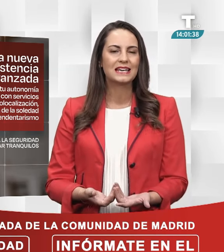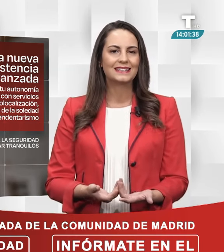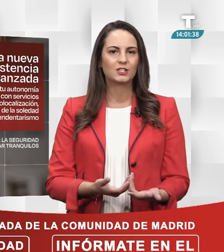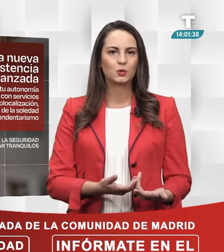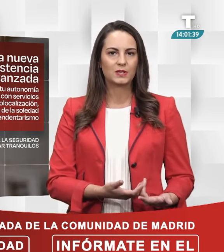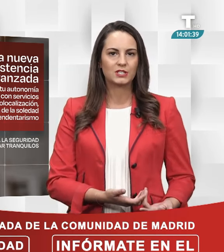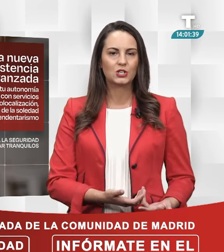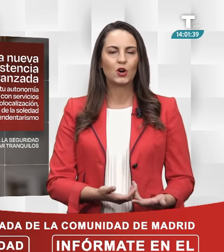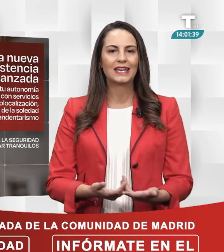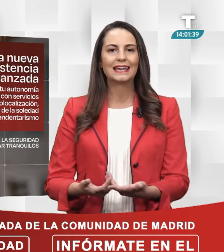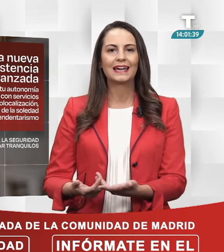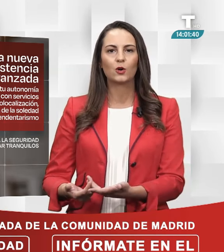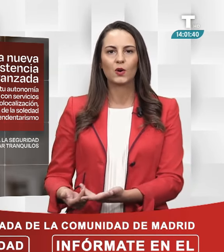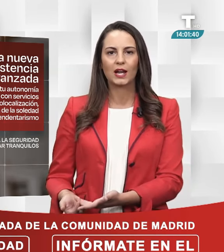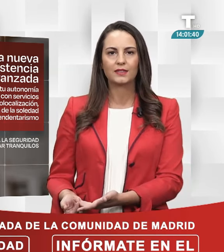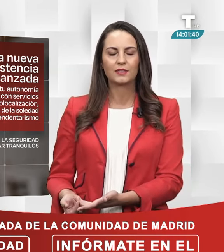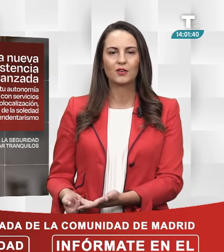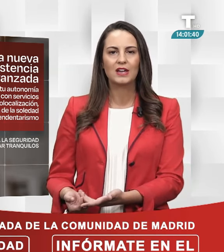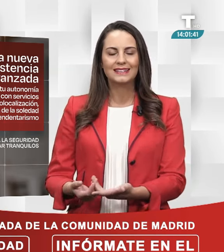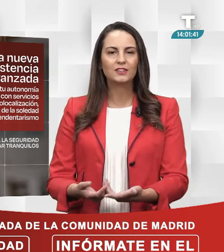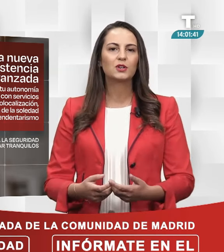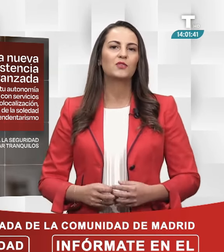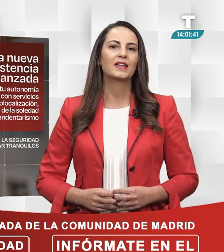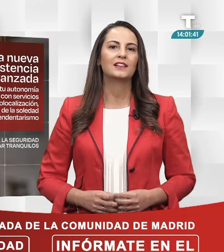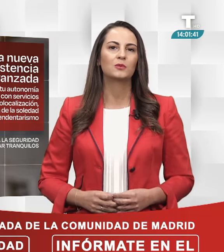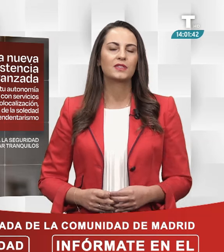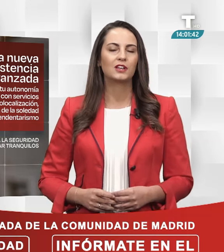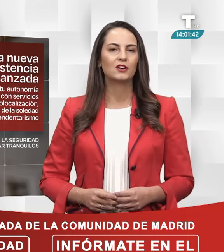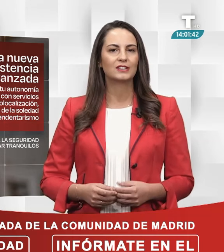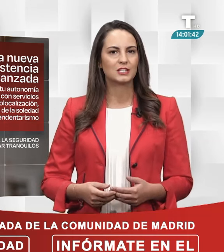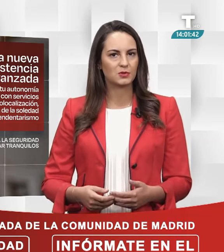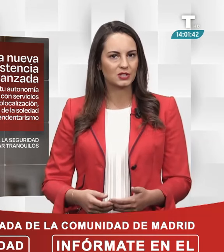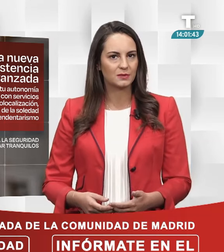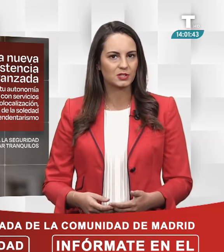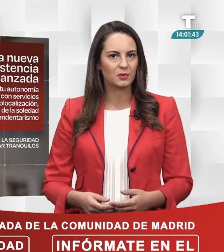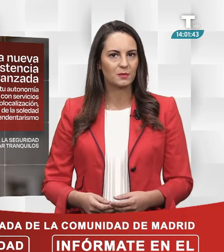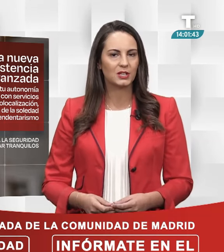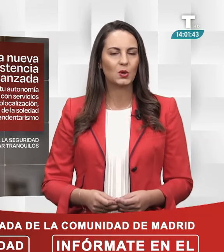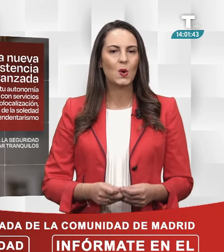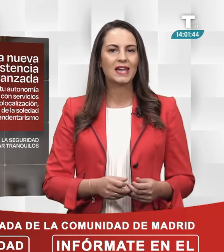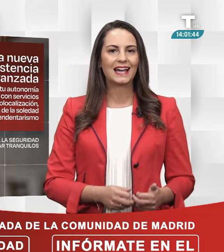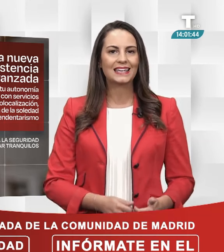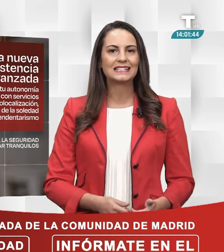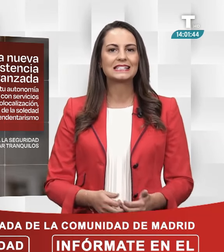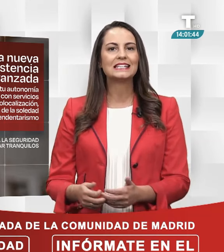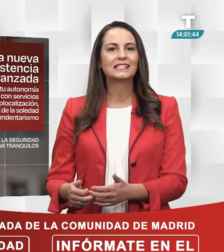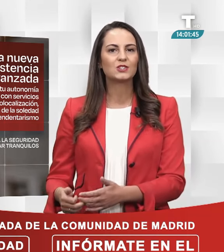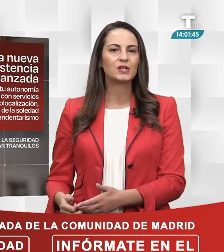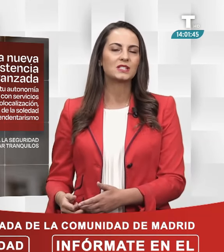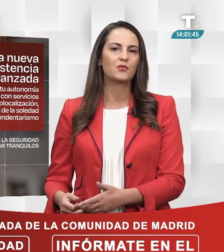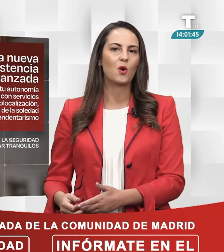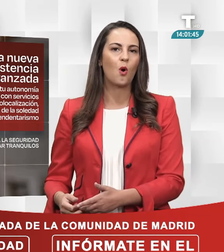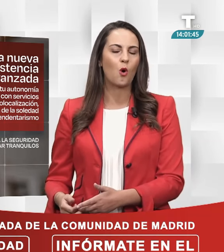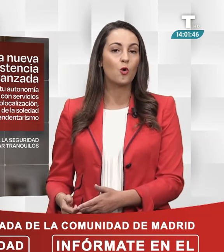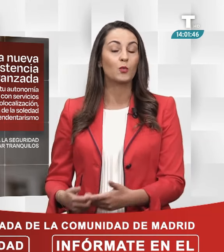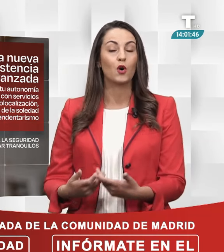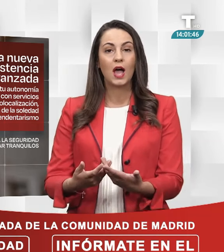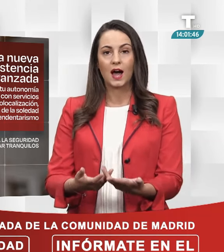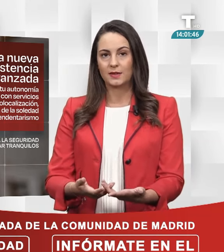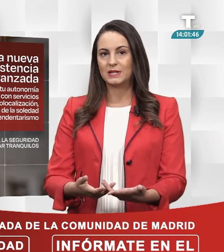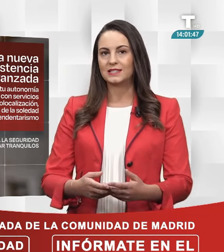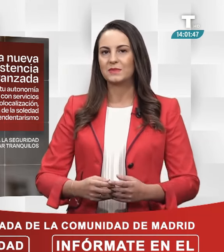sistemas de supervisión y geolocalización dentro y fuera del domicilio, dispositivos de movimiento, caídas y sensores de fuego o